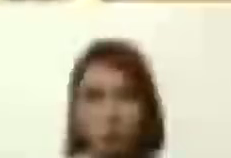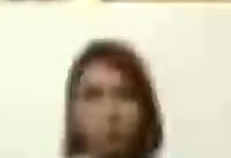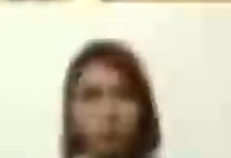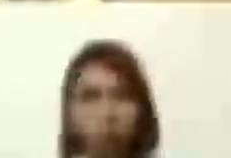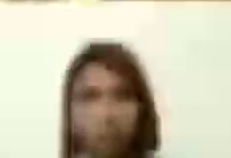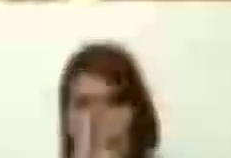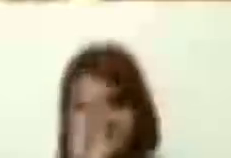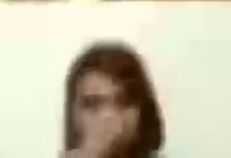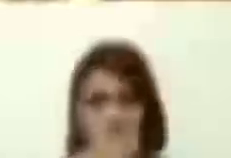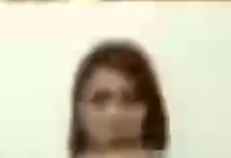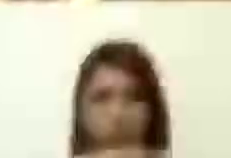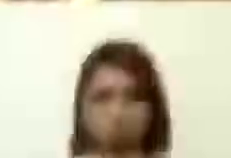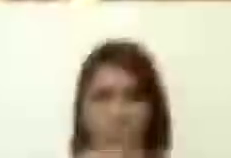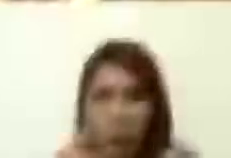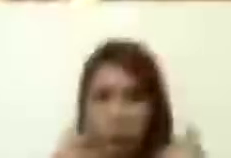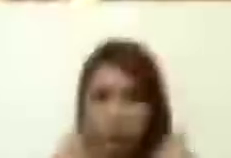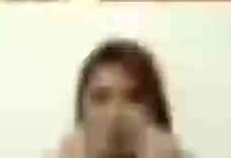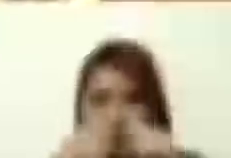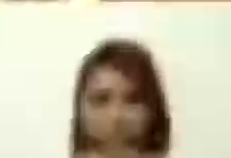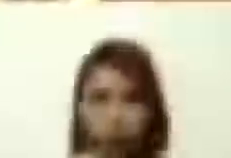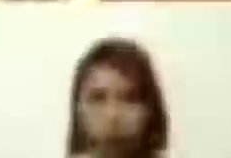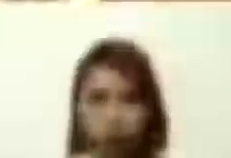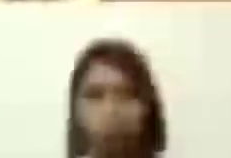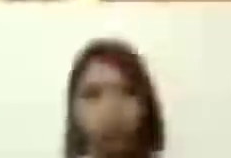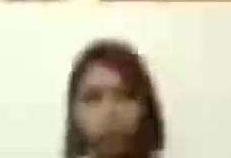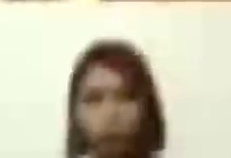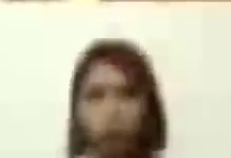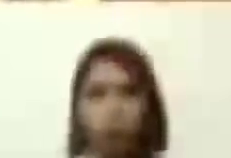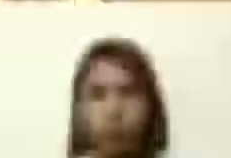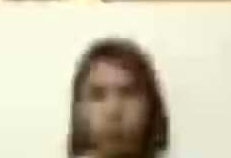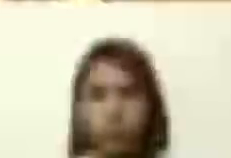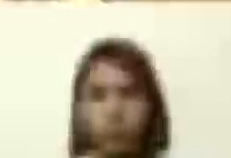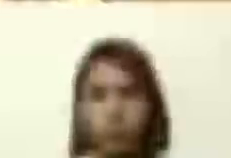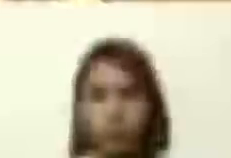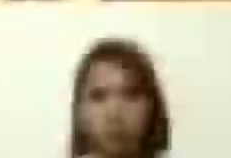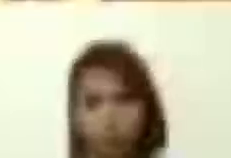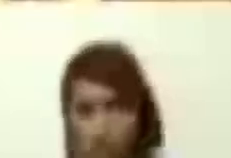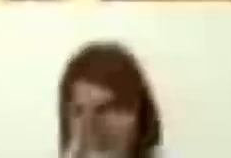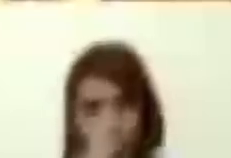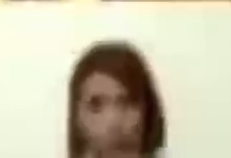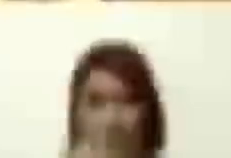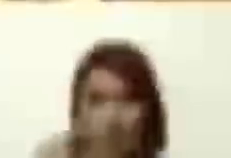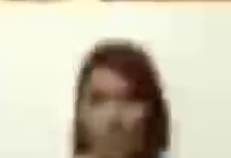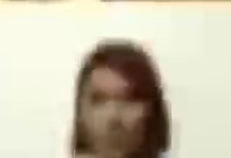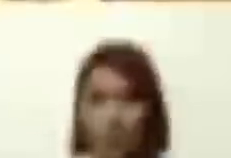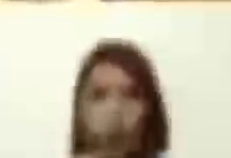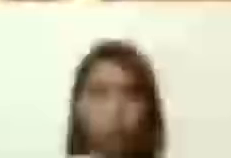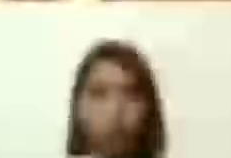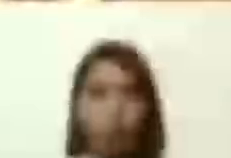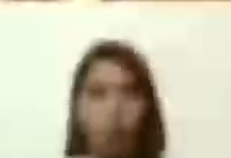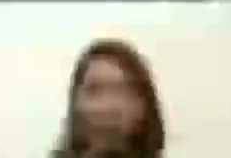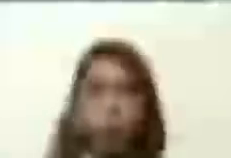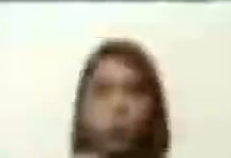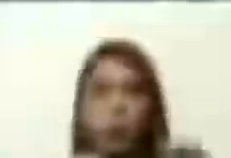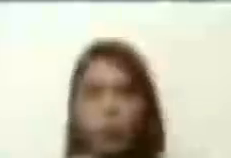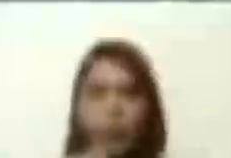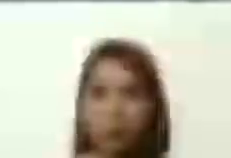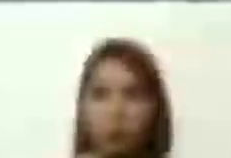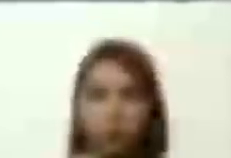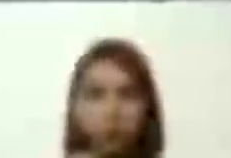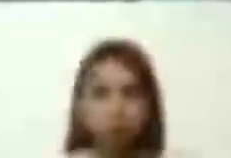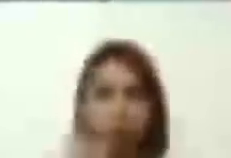tiempo. Aquí nadamos en la época de las vacas gordas, nadamos y nadábamos en bolívares y